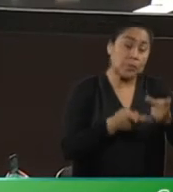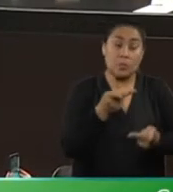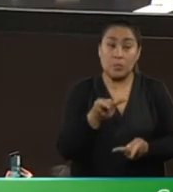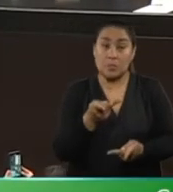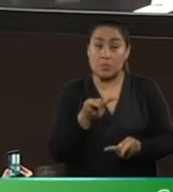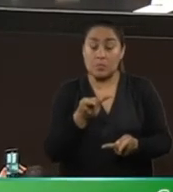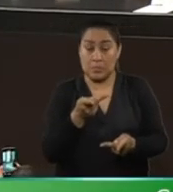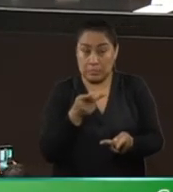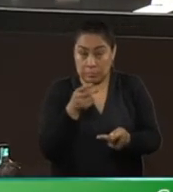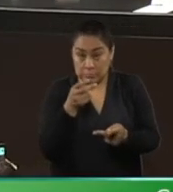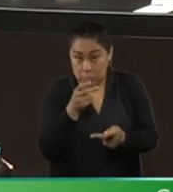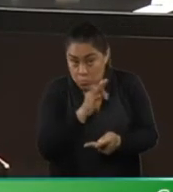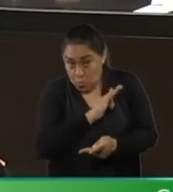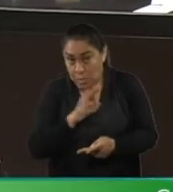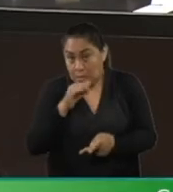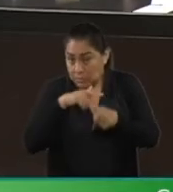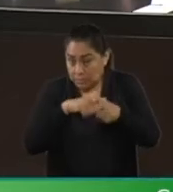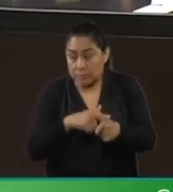admite a discusión.